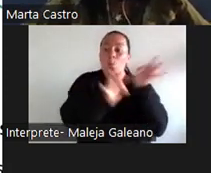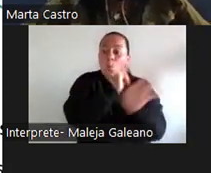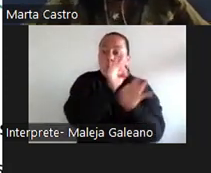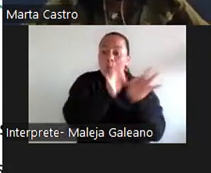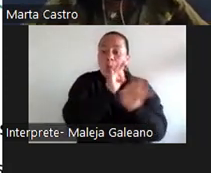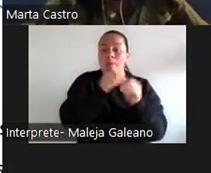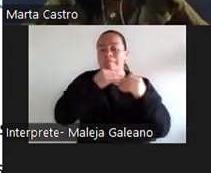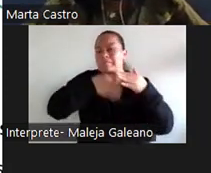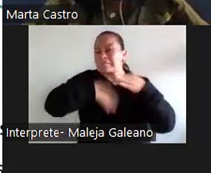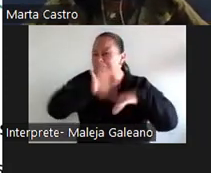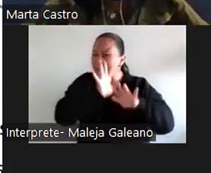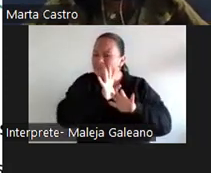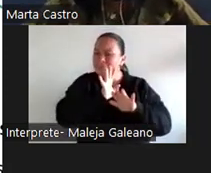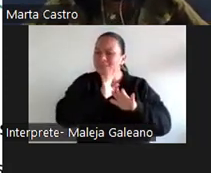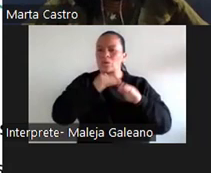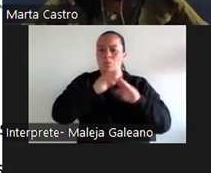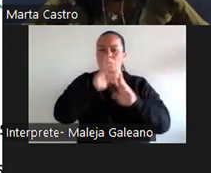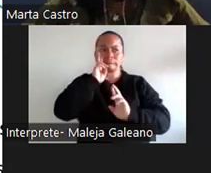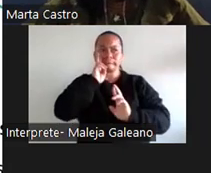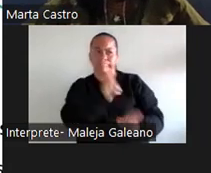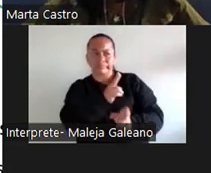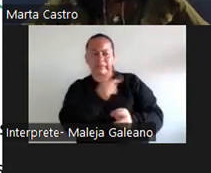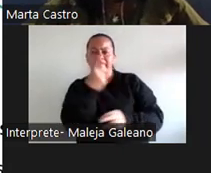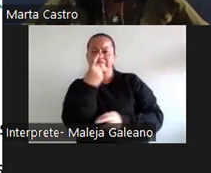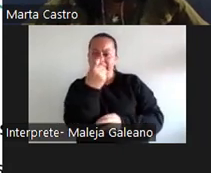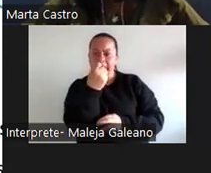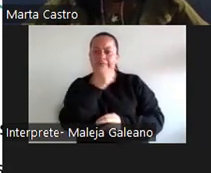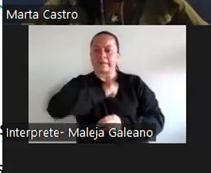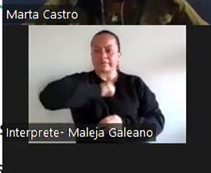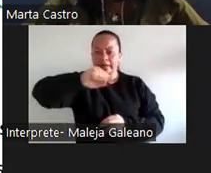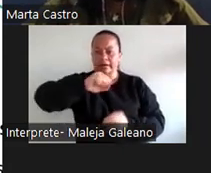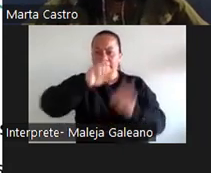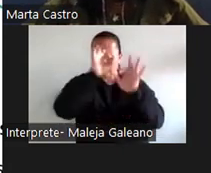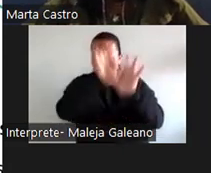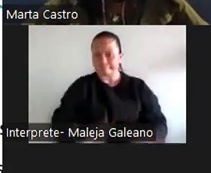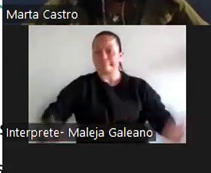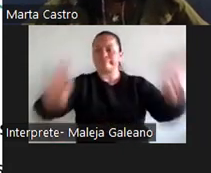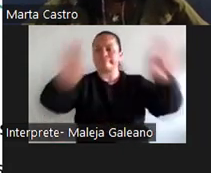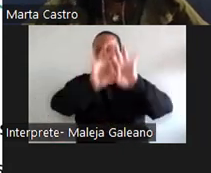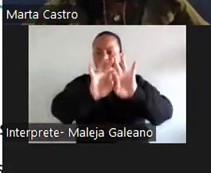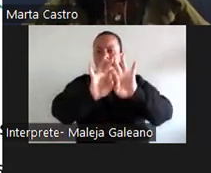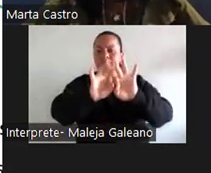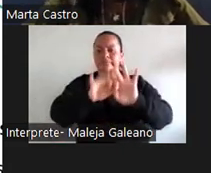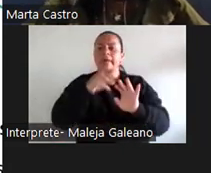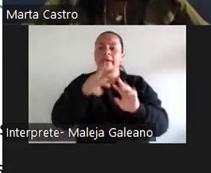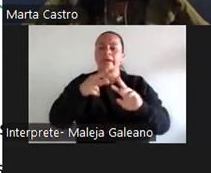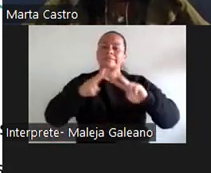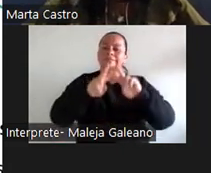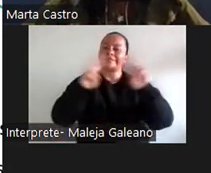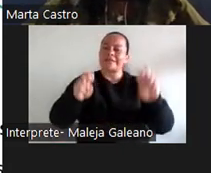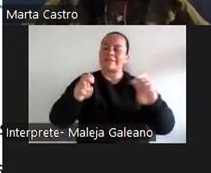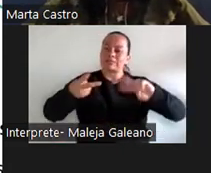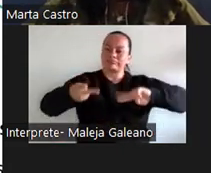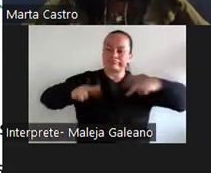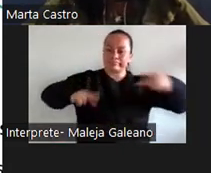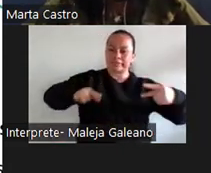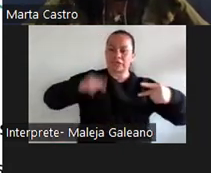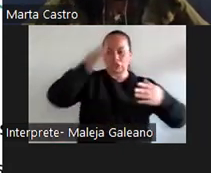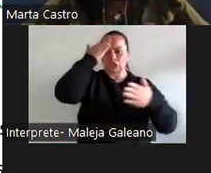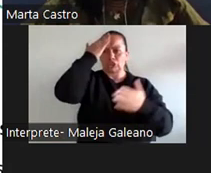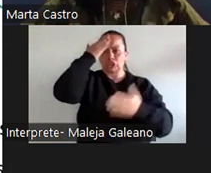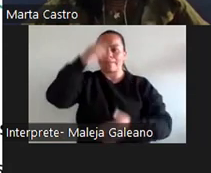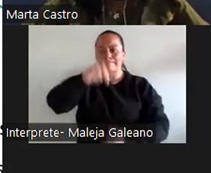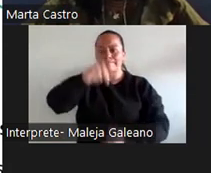no estar siendo reconocido como un derecho fundamental y este es un tema controversial que sé que con Paula y con bubulina vamos a